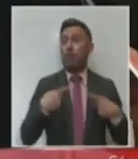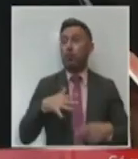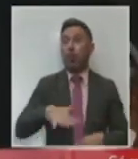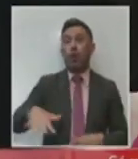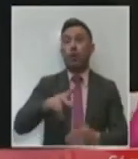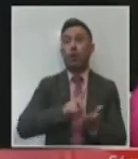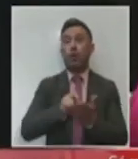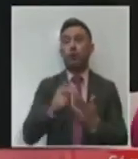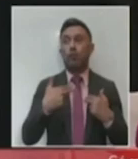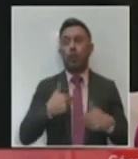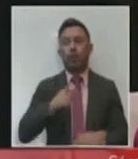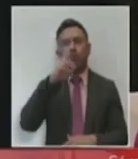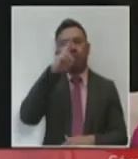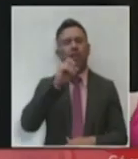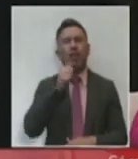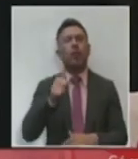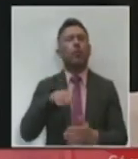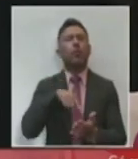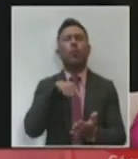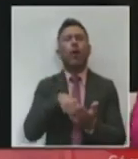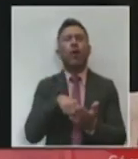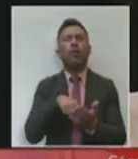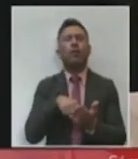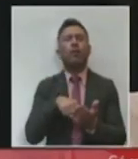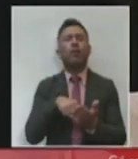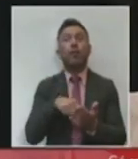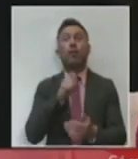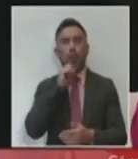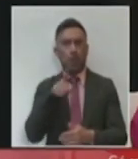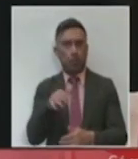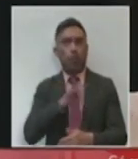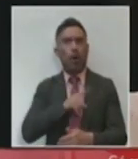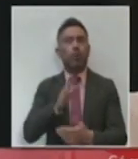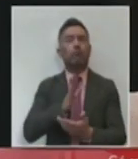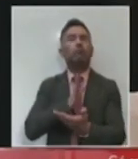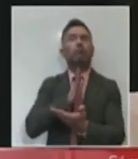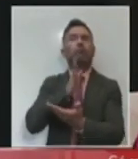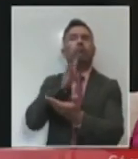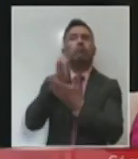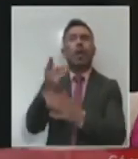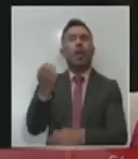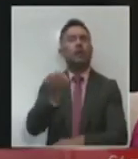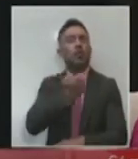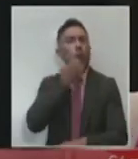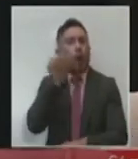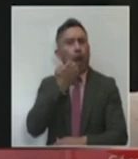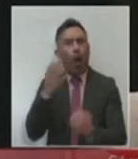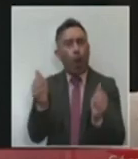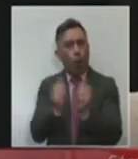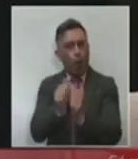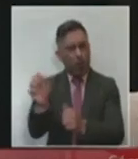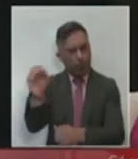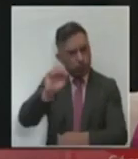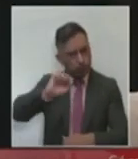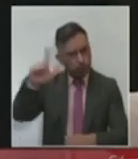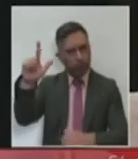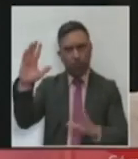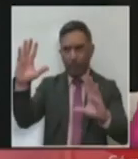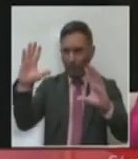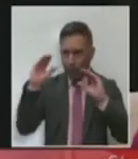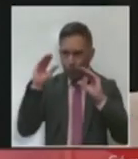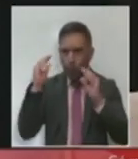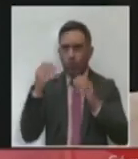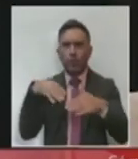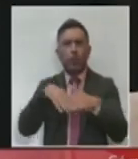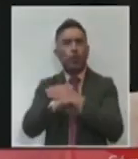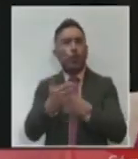de, por supuesto, la posibilidad de ir a una escuela de calidad, de tener un hospital de